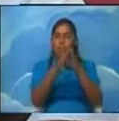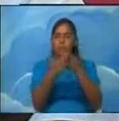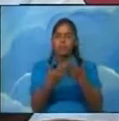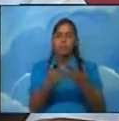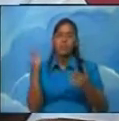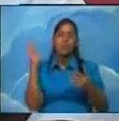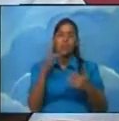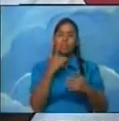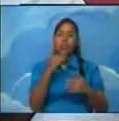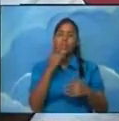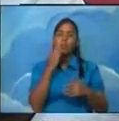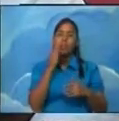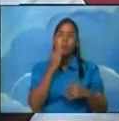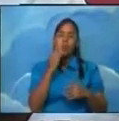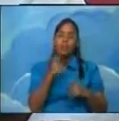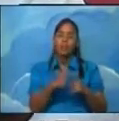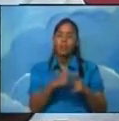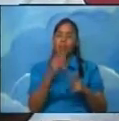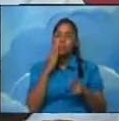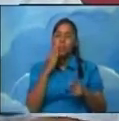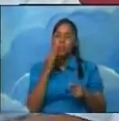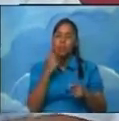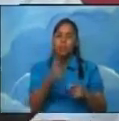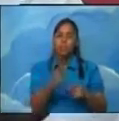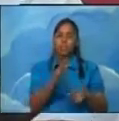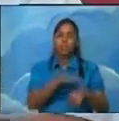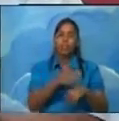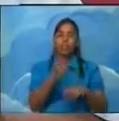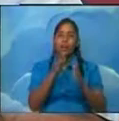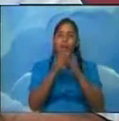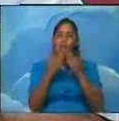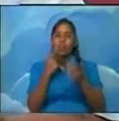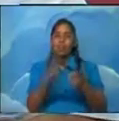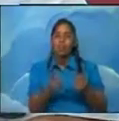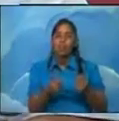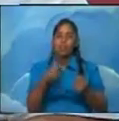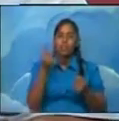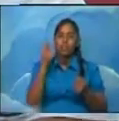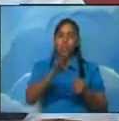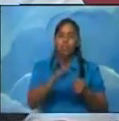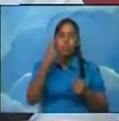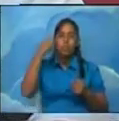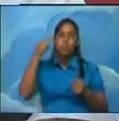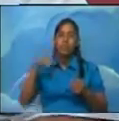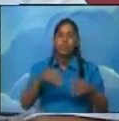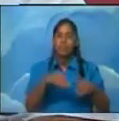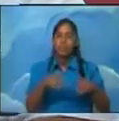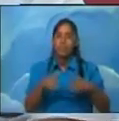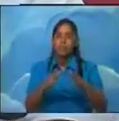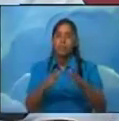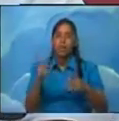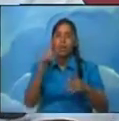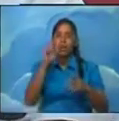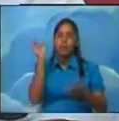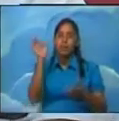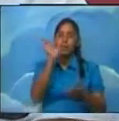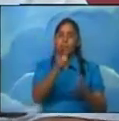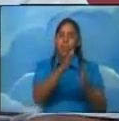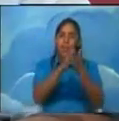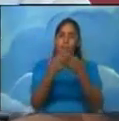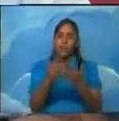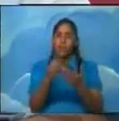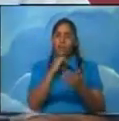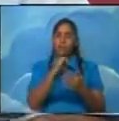ahí viene. Entonces la mamá le decía, no, hijo, porque la Biblia dice que cuando andemos por el camino hay que predicar la palabra. Y